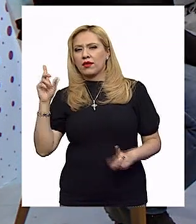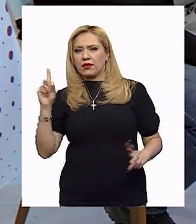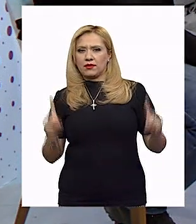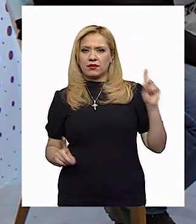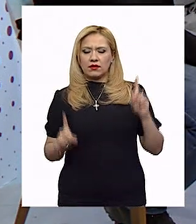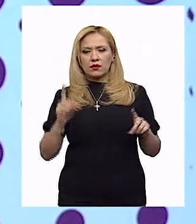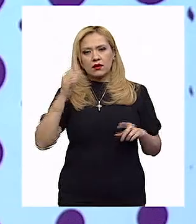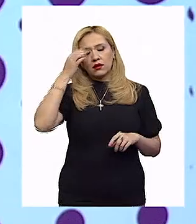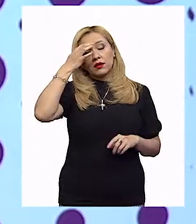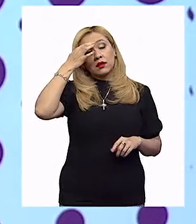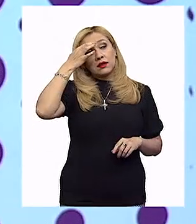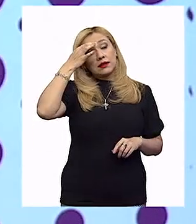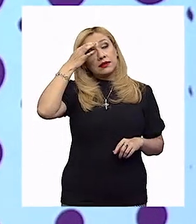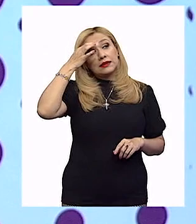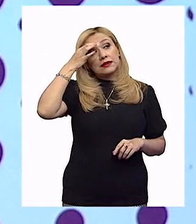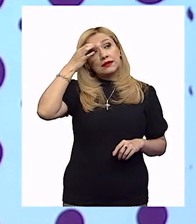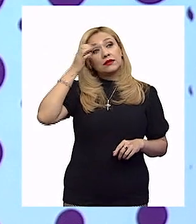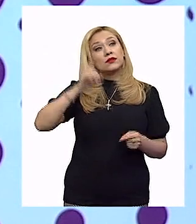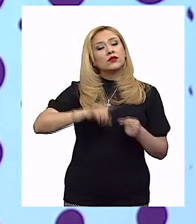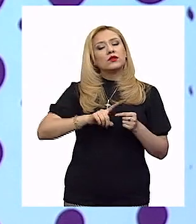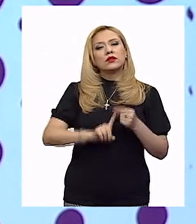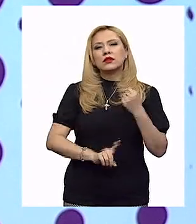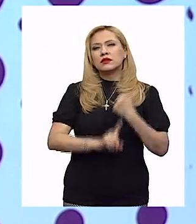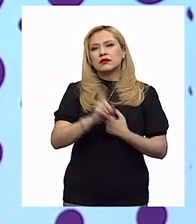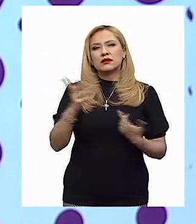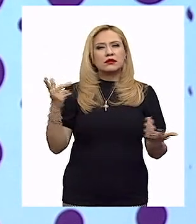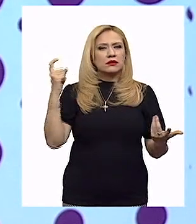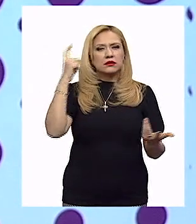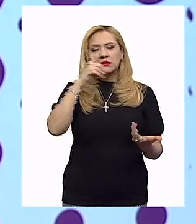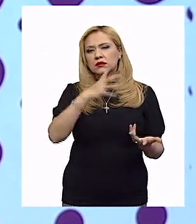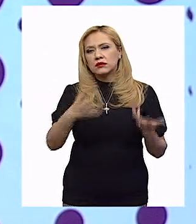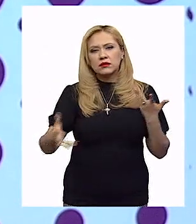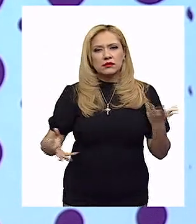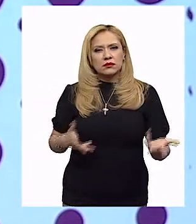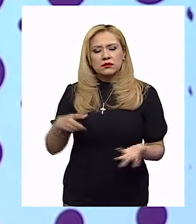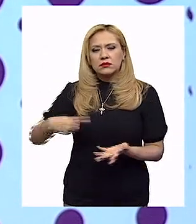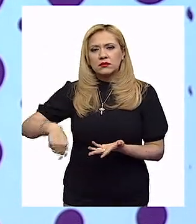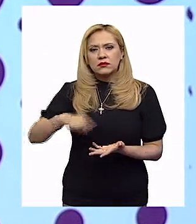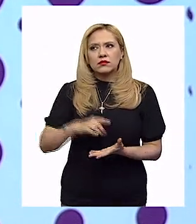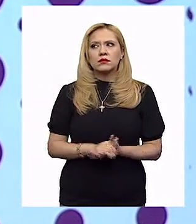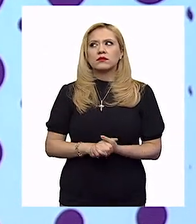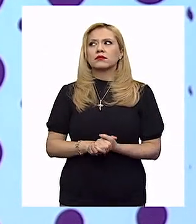la complejidad o, digamos, lo más importante que puede suceder dentro de estas empresas?